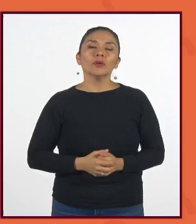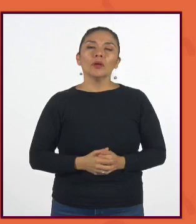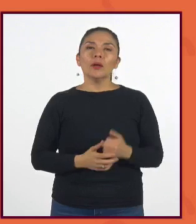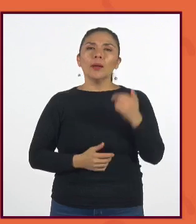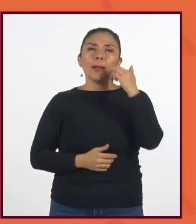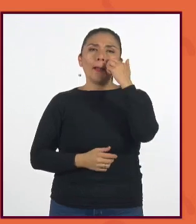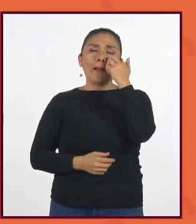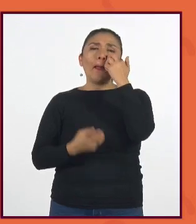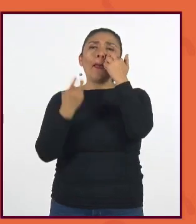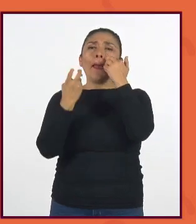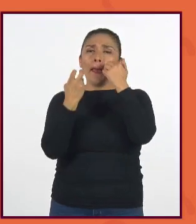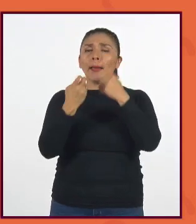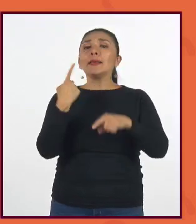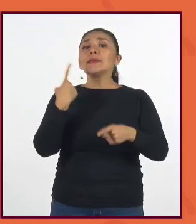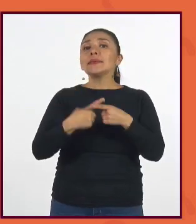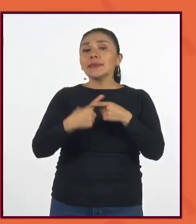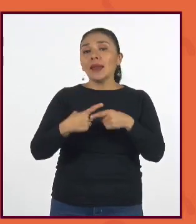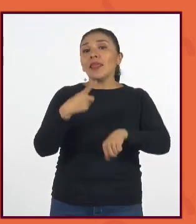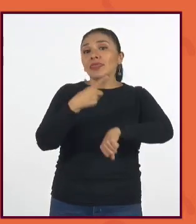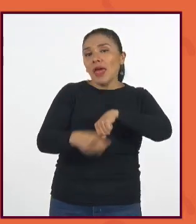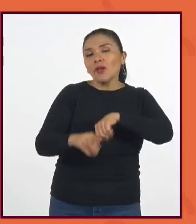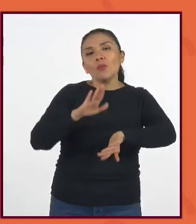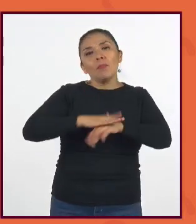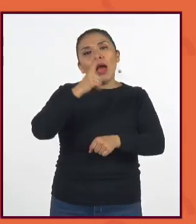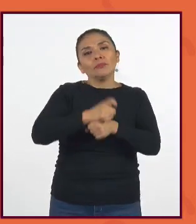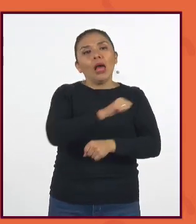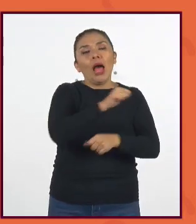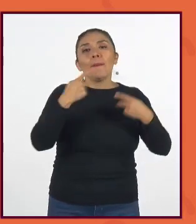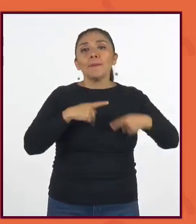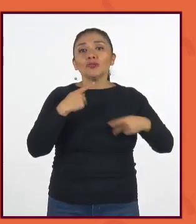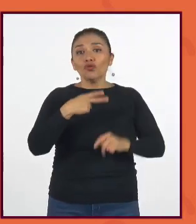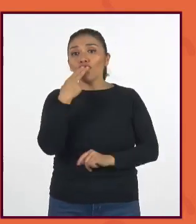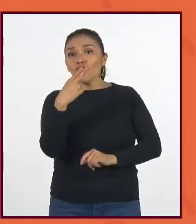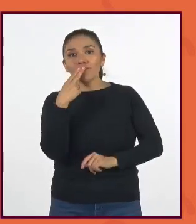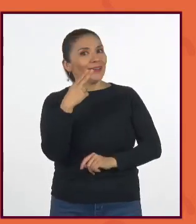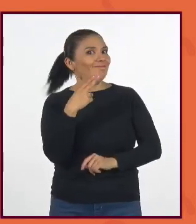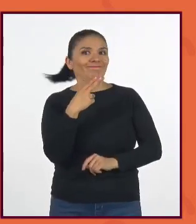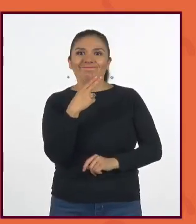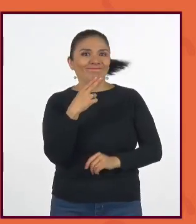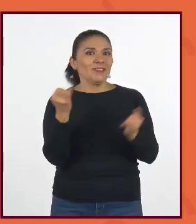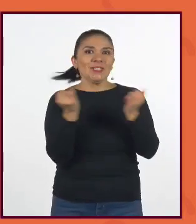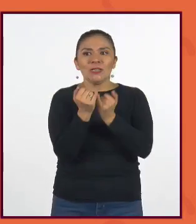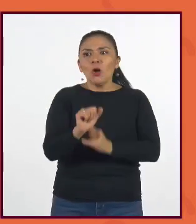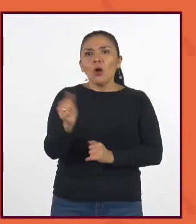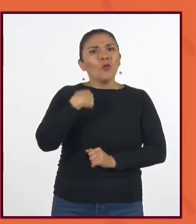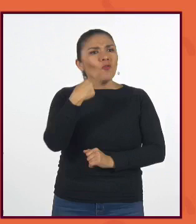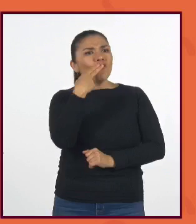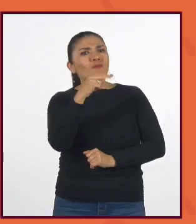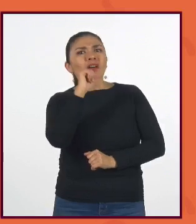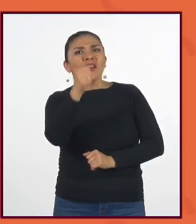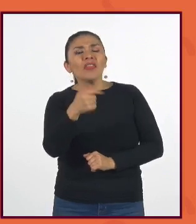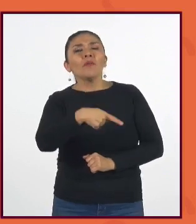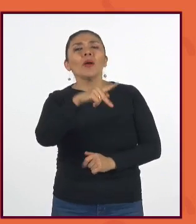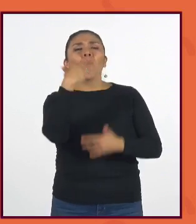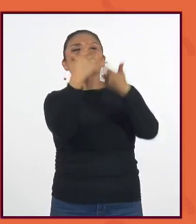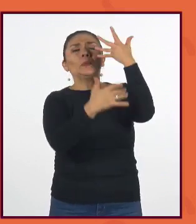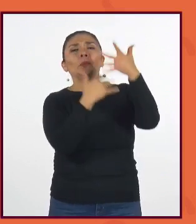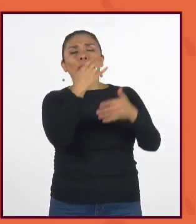que solo afecta a quien fuma. Bueno, ya vimos que no es así. Y una vez que se prueba no pasa